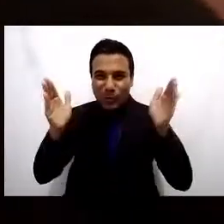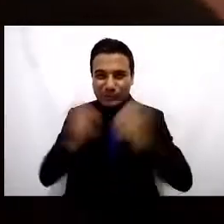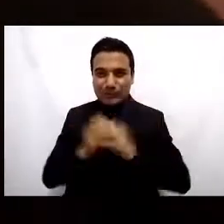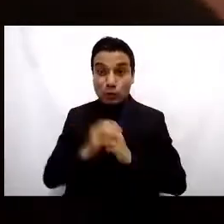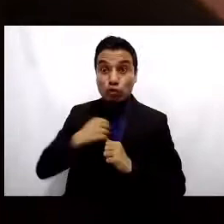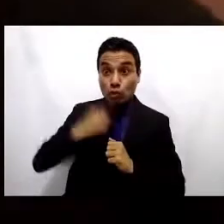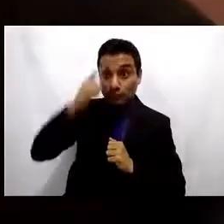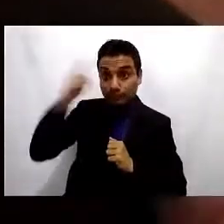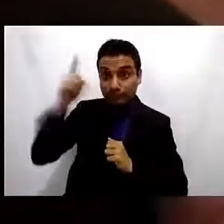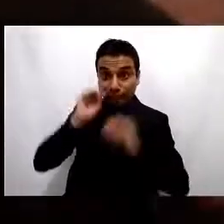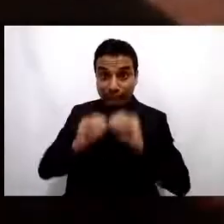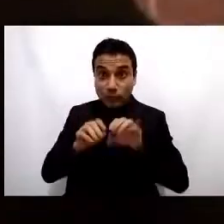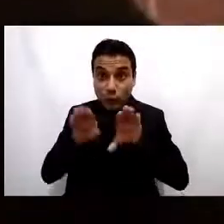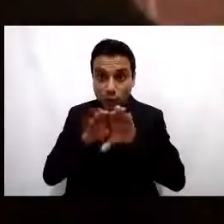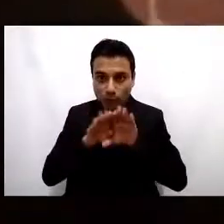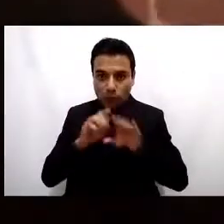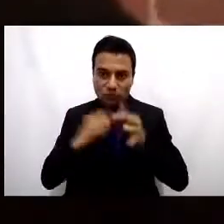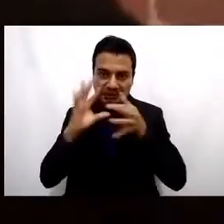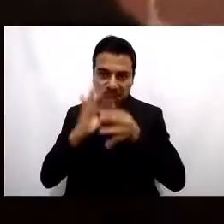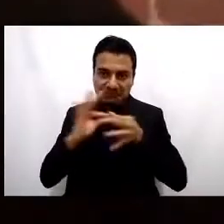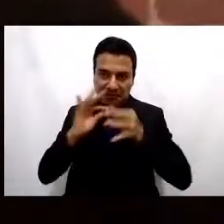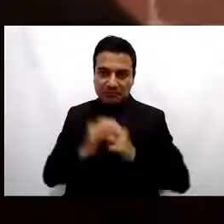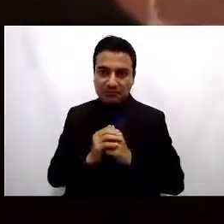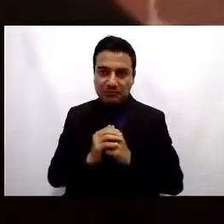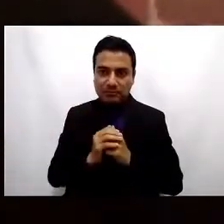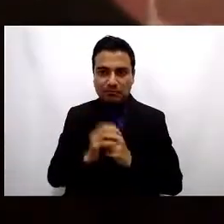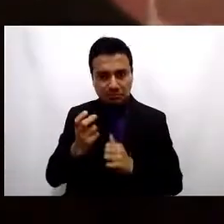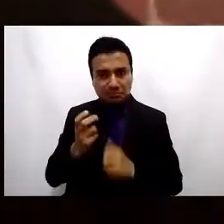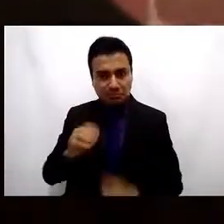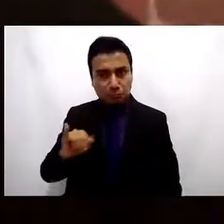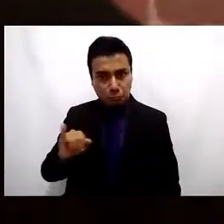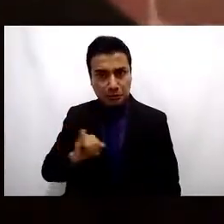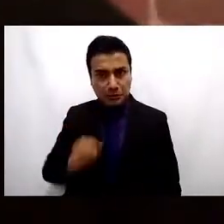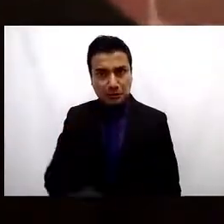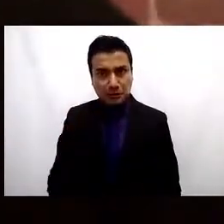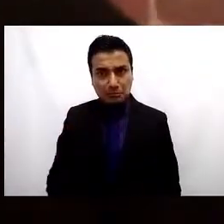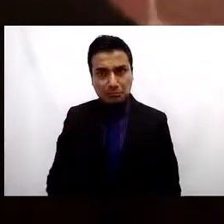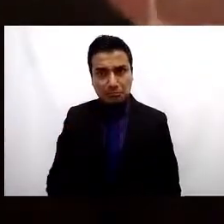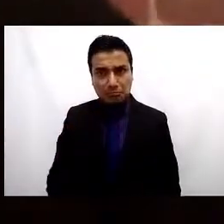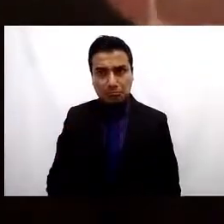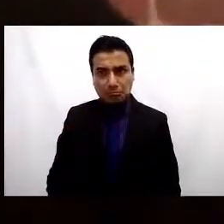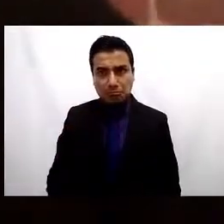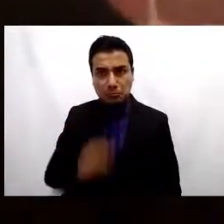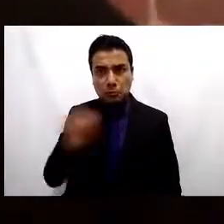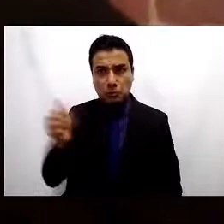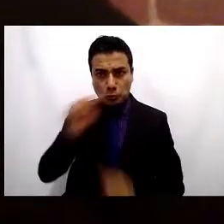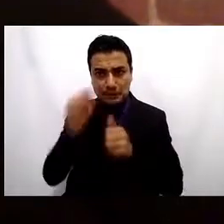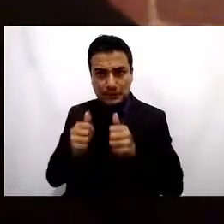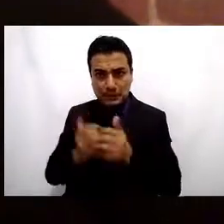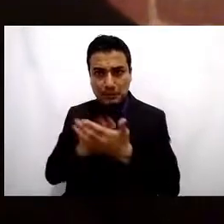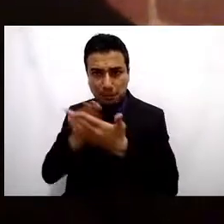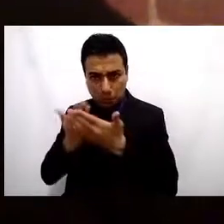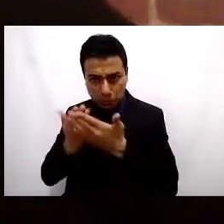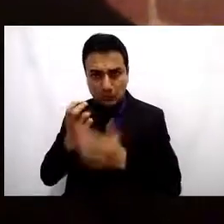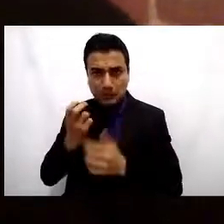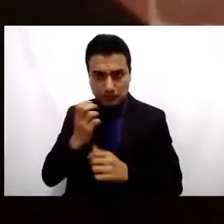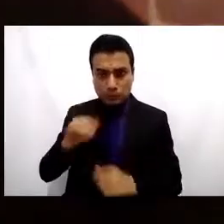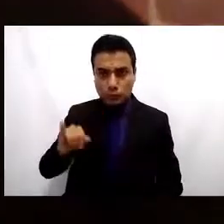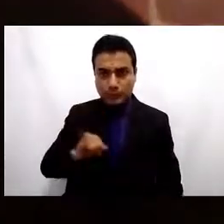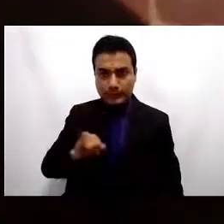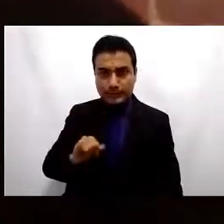de cada una de las cosas. Me parece que es algo interesante para proponerle siempre a otro artista. Acceder a